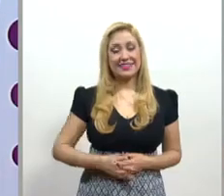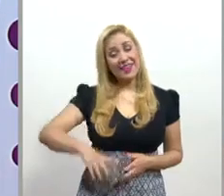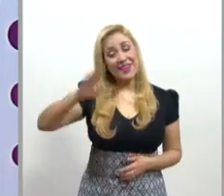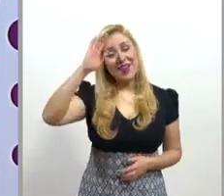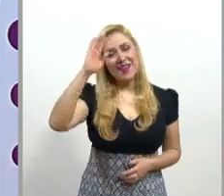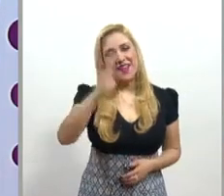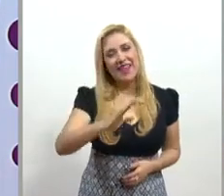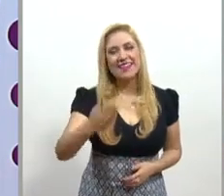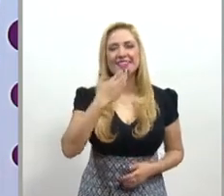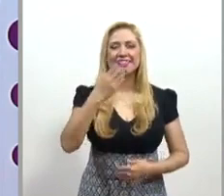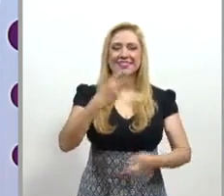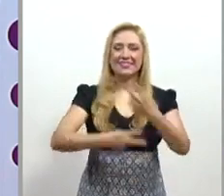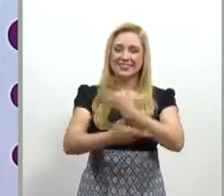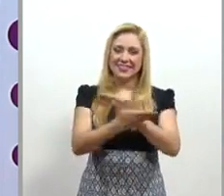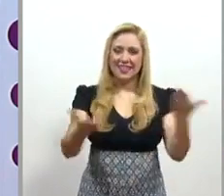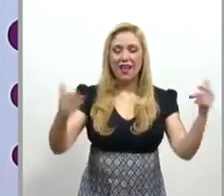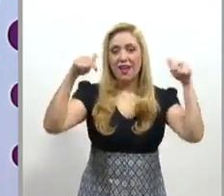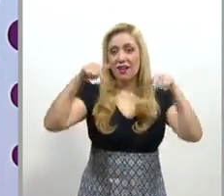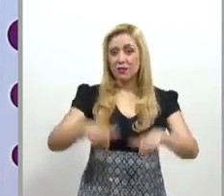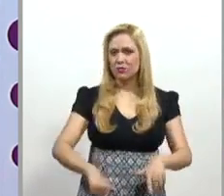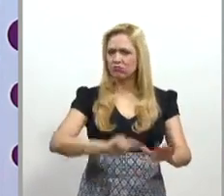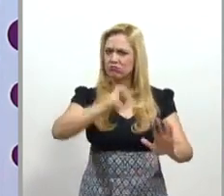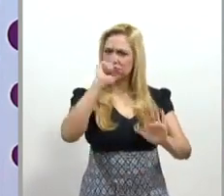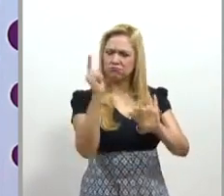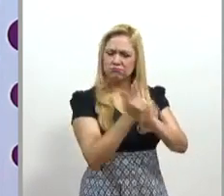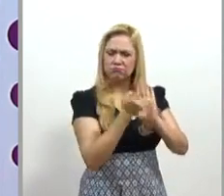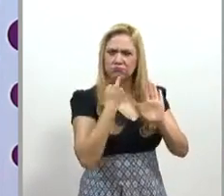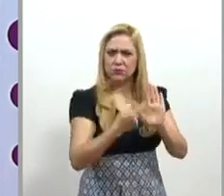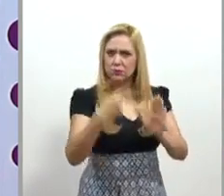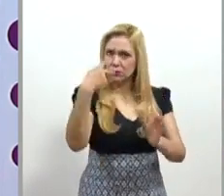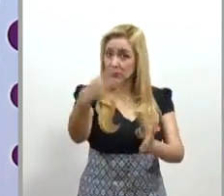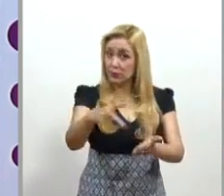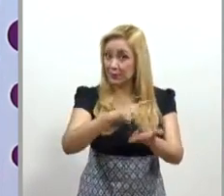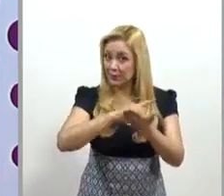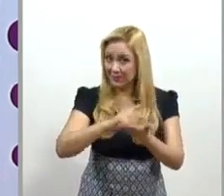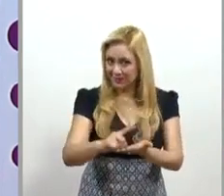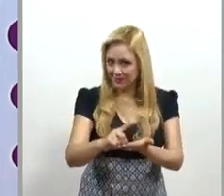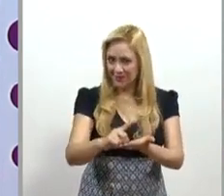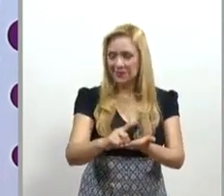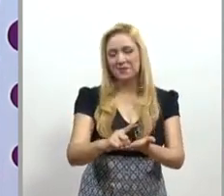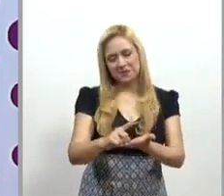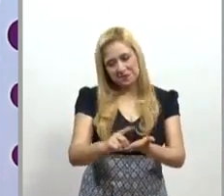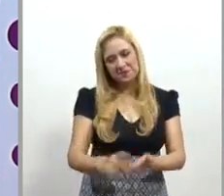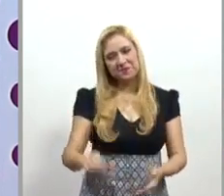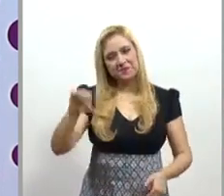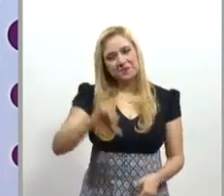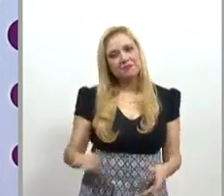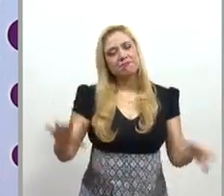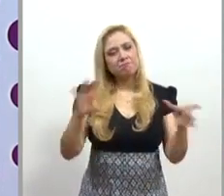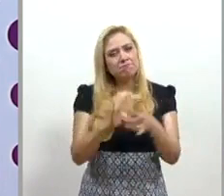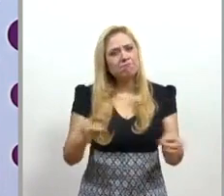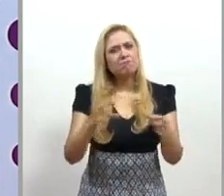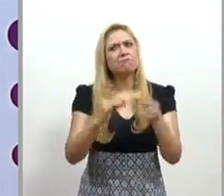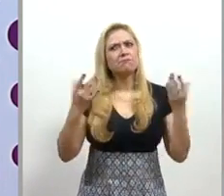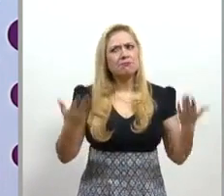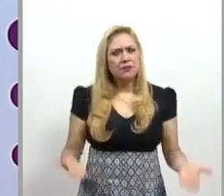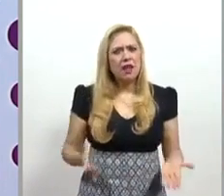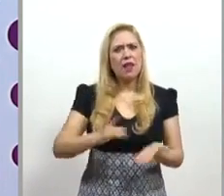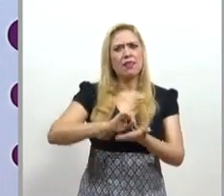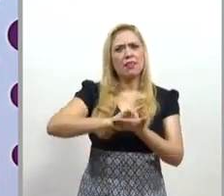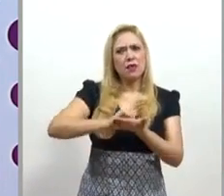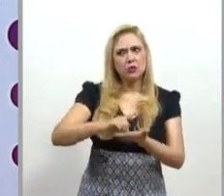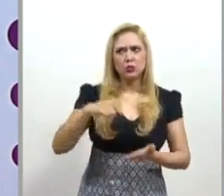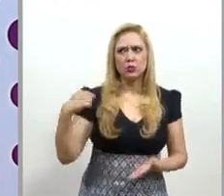Hola, bienvenidos y bienvenidas a su programa Tus Derechos. Esta semana el día de hoy vamos a platicar sobre el derecho al medio ambiente. Vamos a